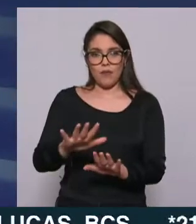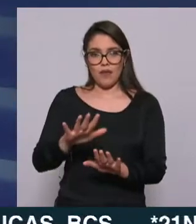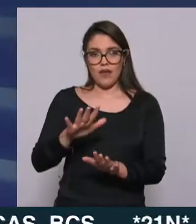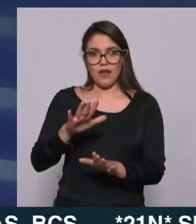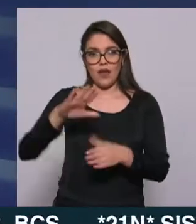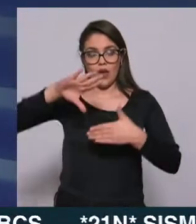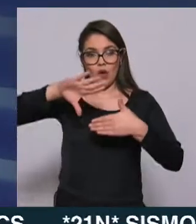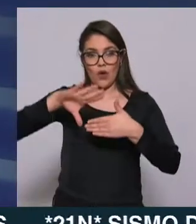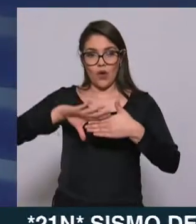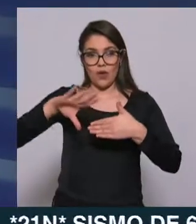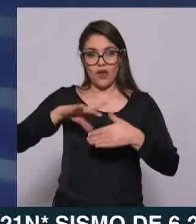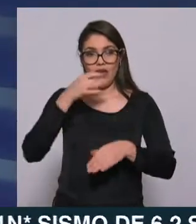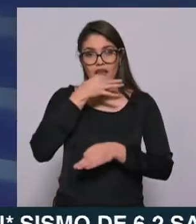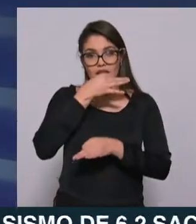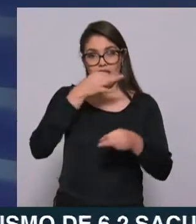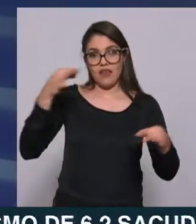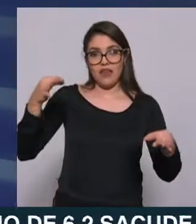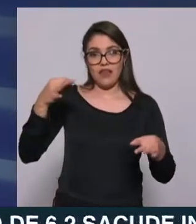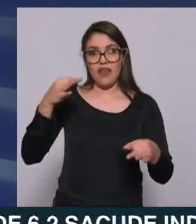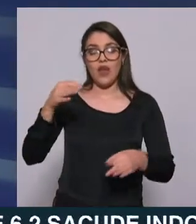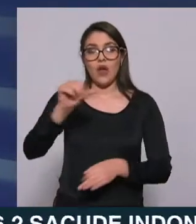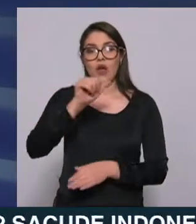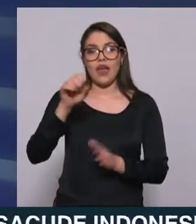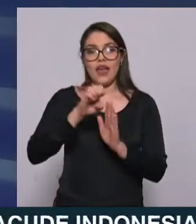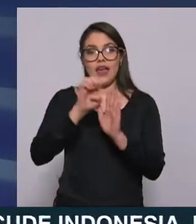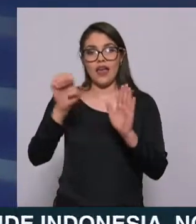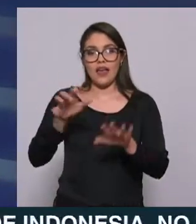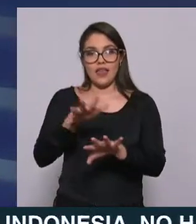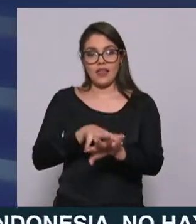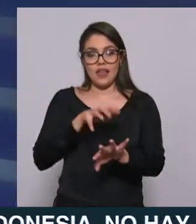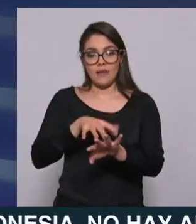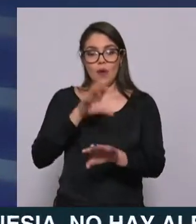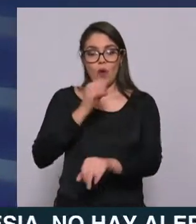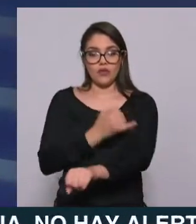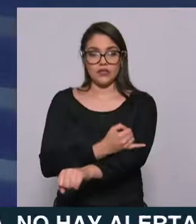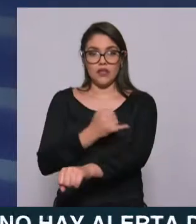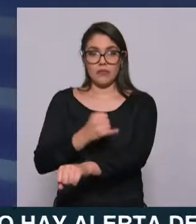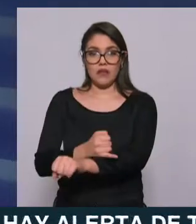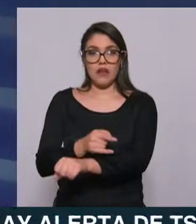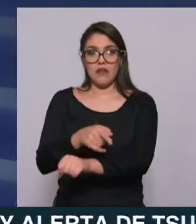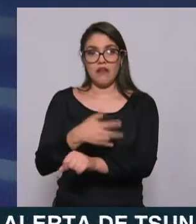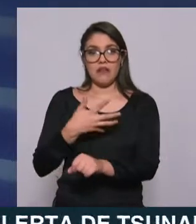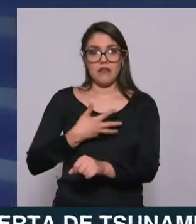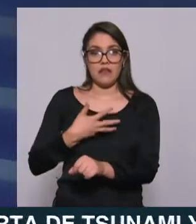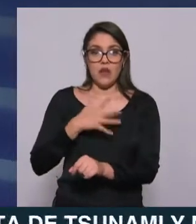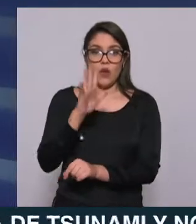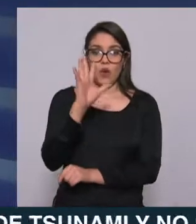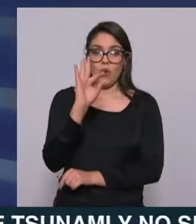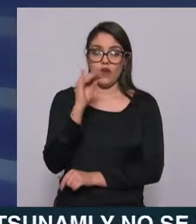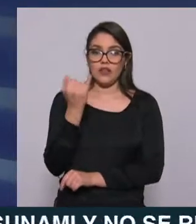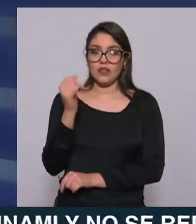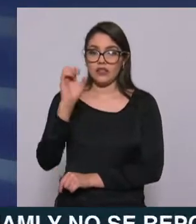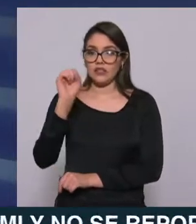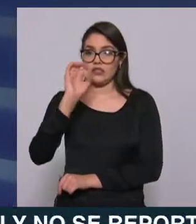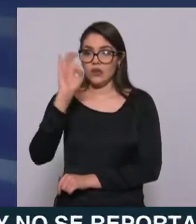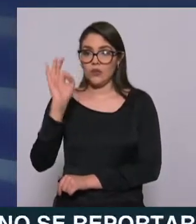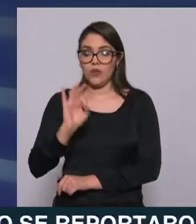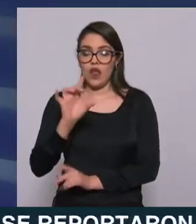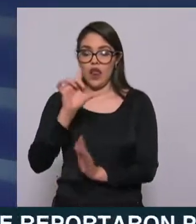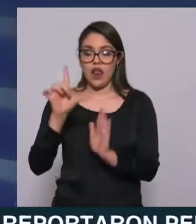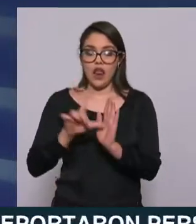donde informa que en barrios con escasos recursos como Tlalpan o Iztapalapa se reporta un consumo entre 40 y 60% de litros de